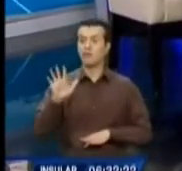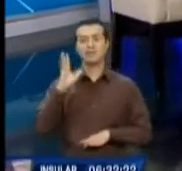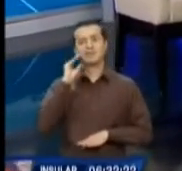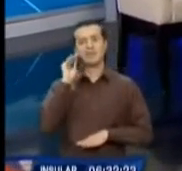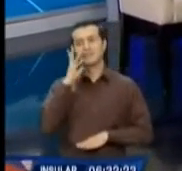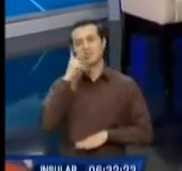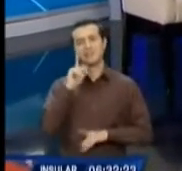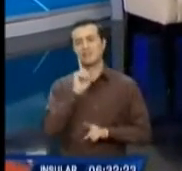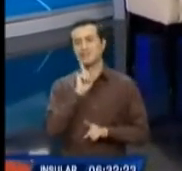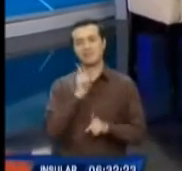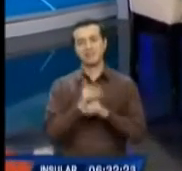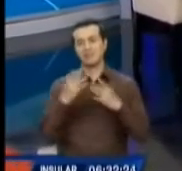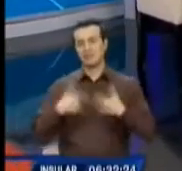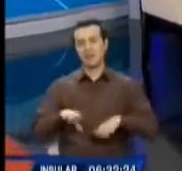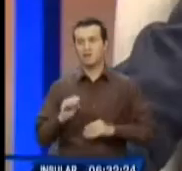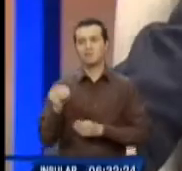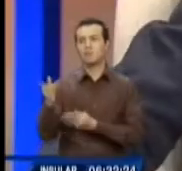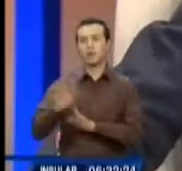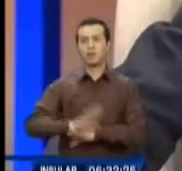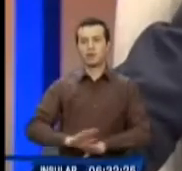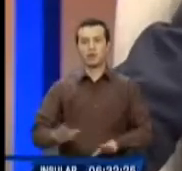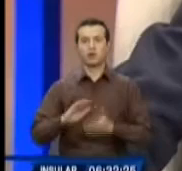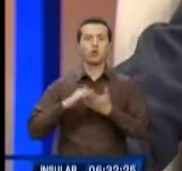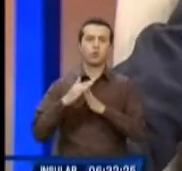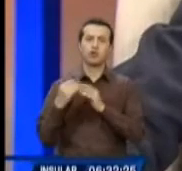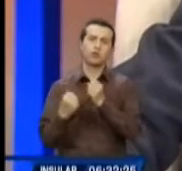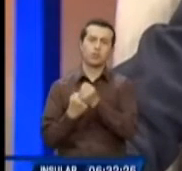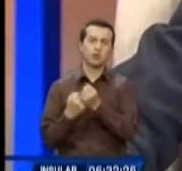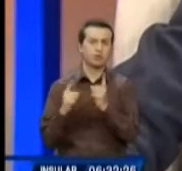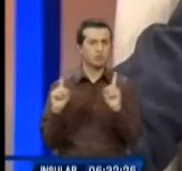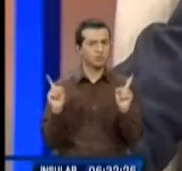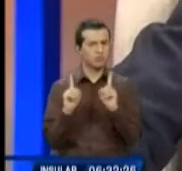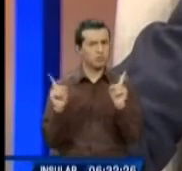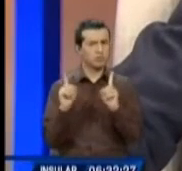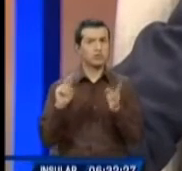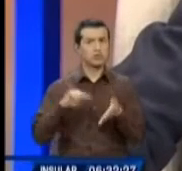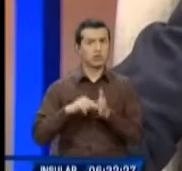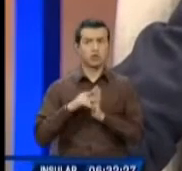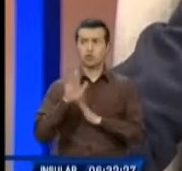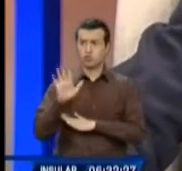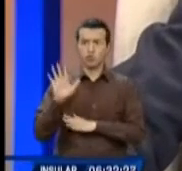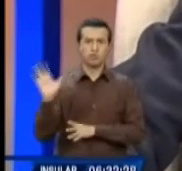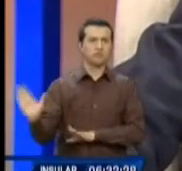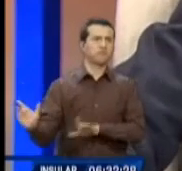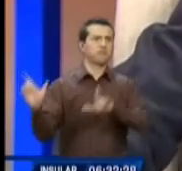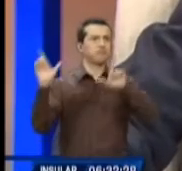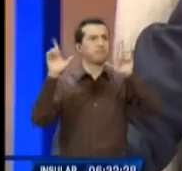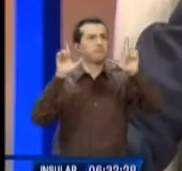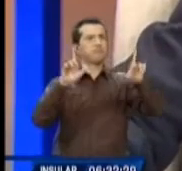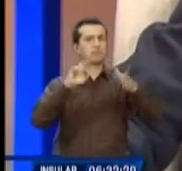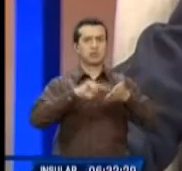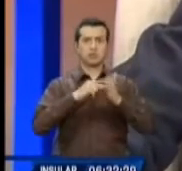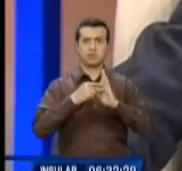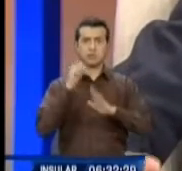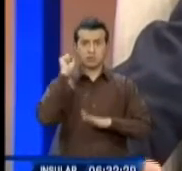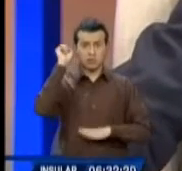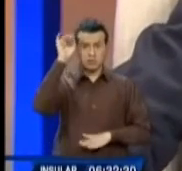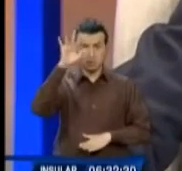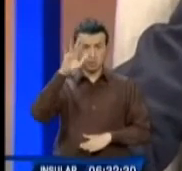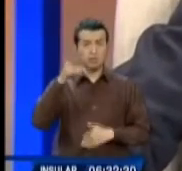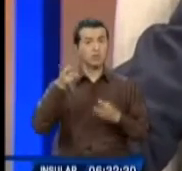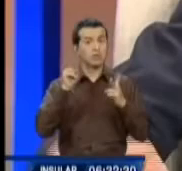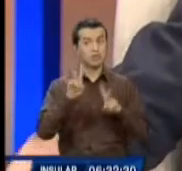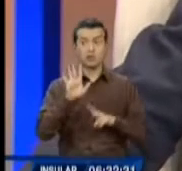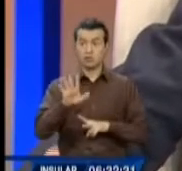solo de aporte comunitario, ¿no? Tienen una ventana de exhibición, no es solo las salas de cine.